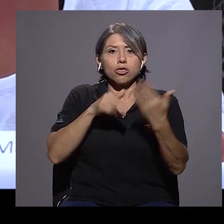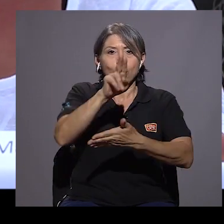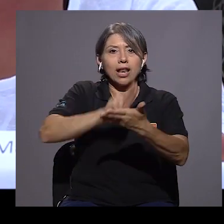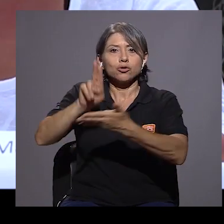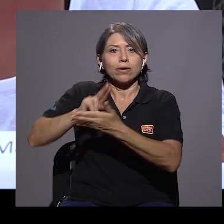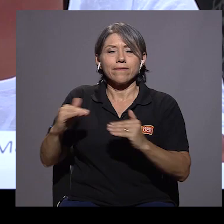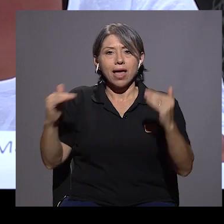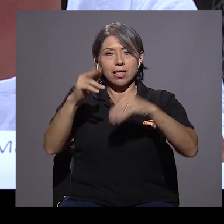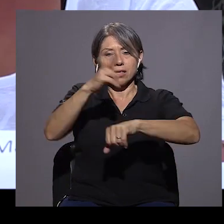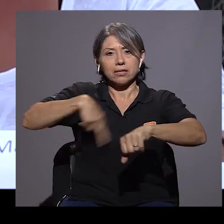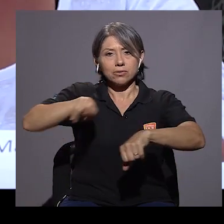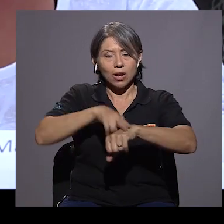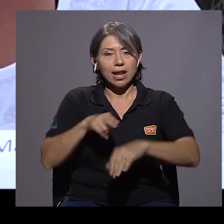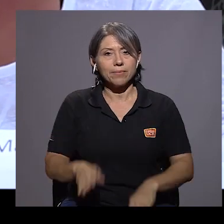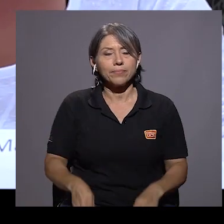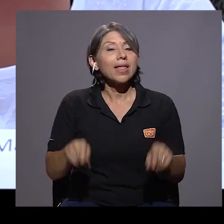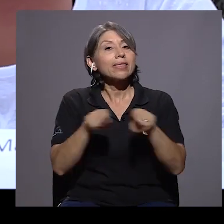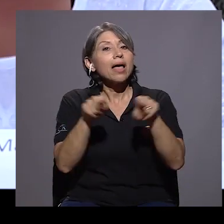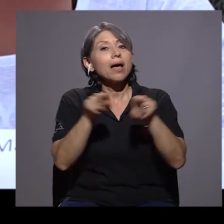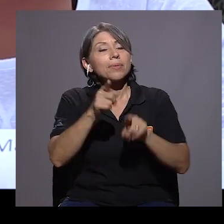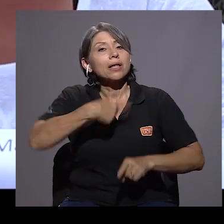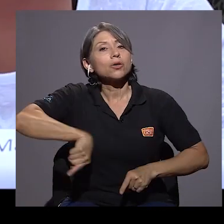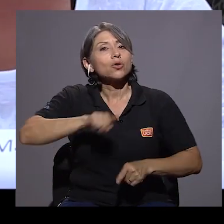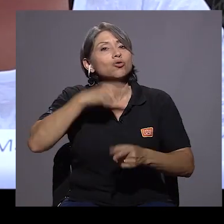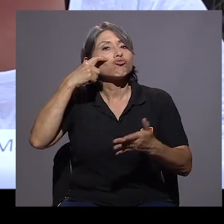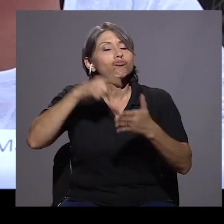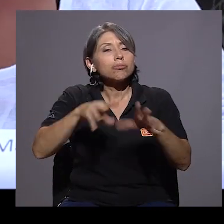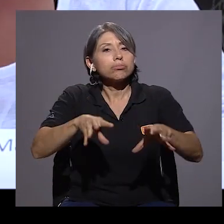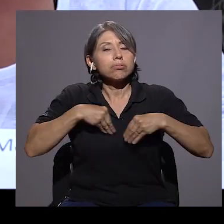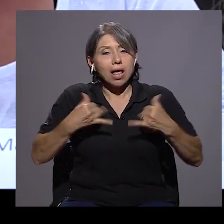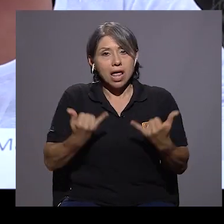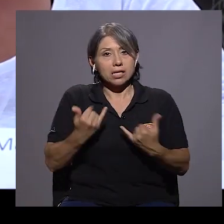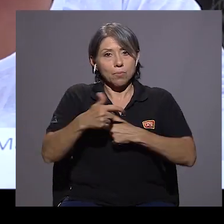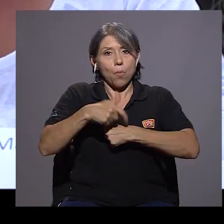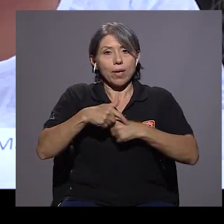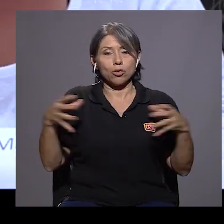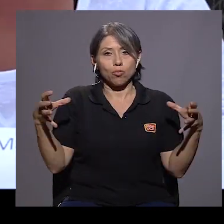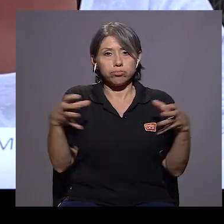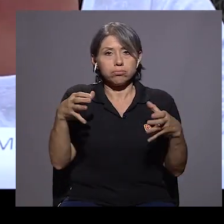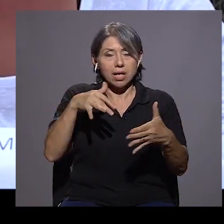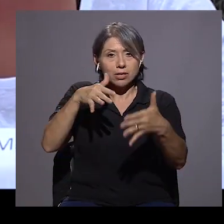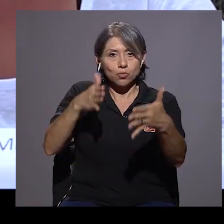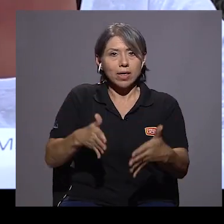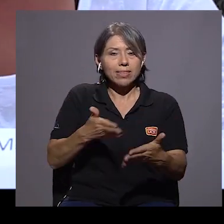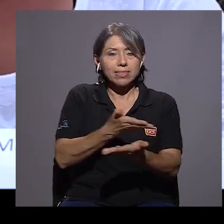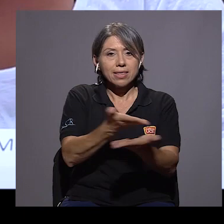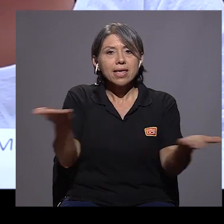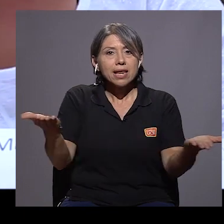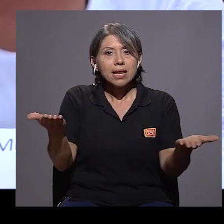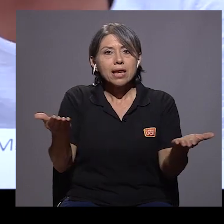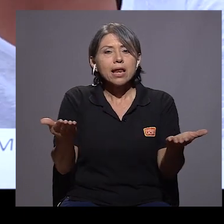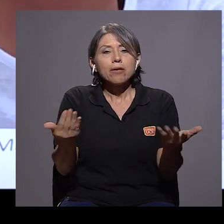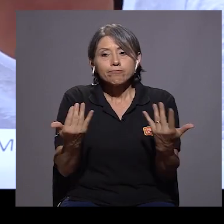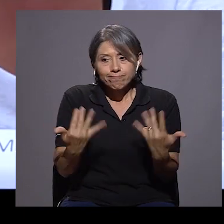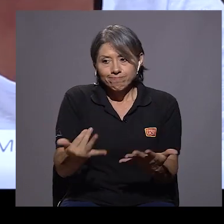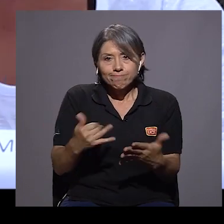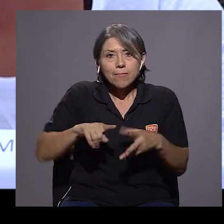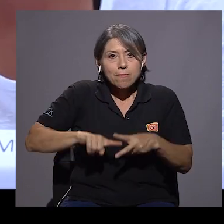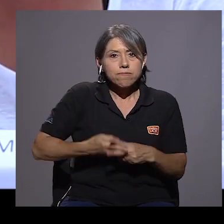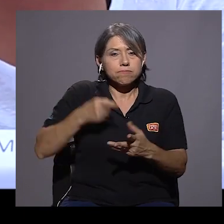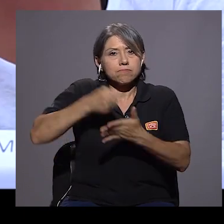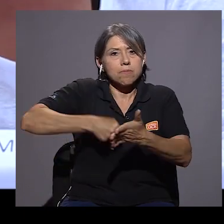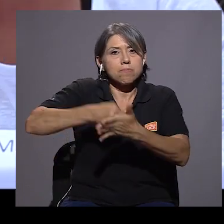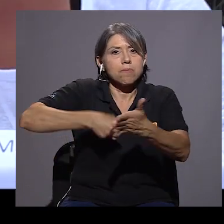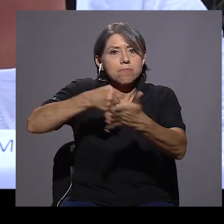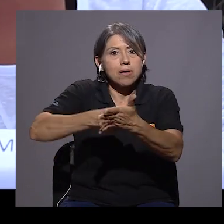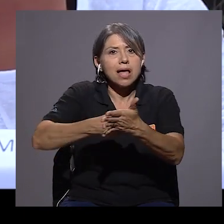las universidades a nivel nacional. También reconocemos que en este momento el movimiento estudiantil surge en